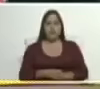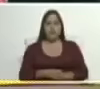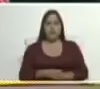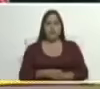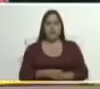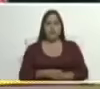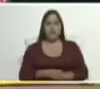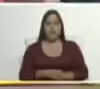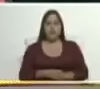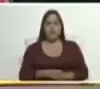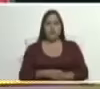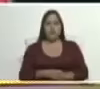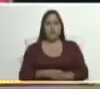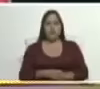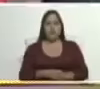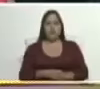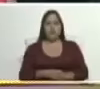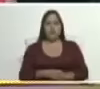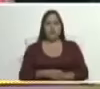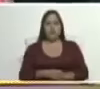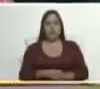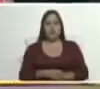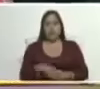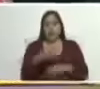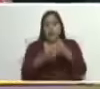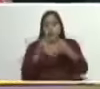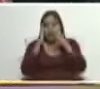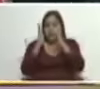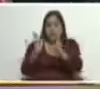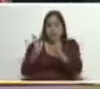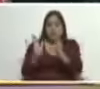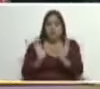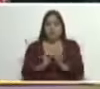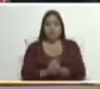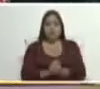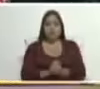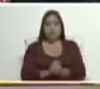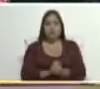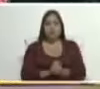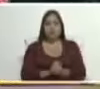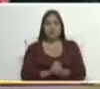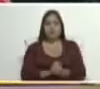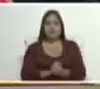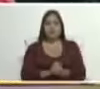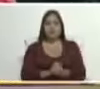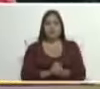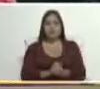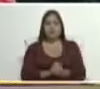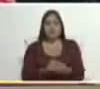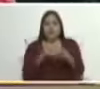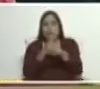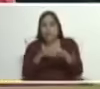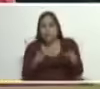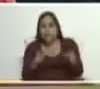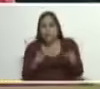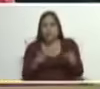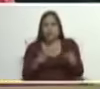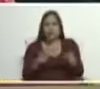hubieron dos abstenciones. Bueno, abstenciones no hacen daño al final de cuentas, pero hubo